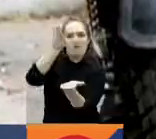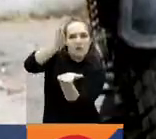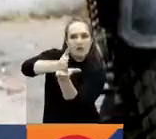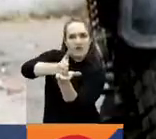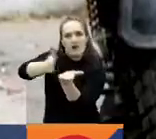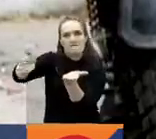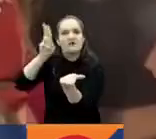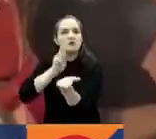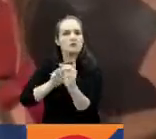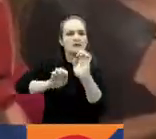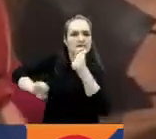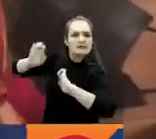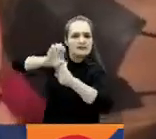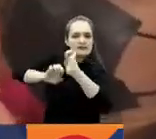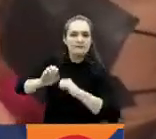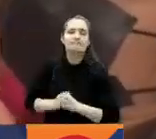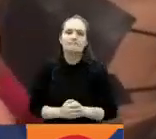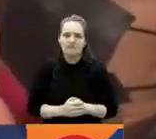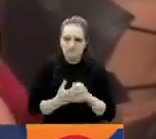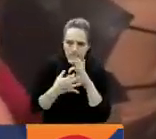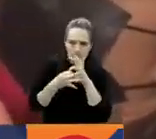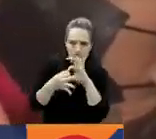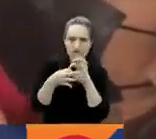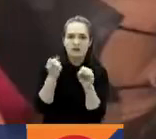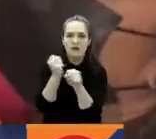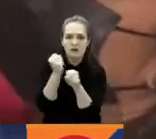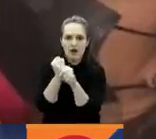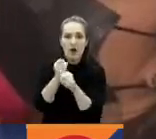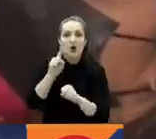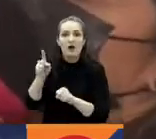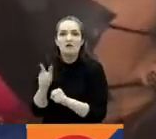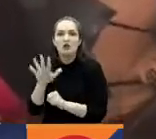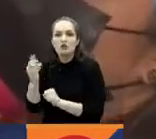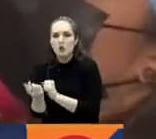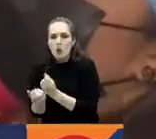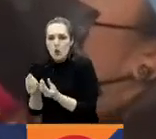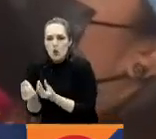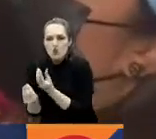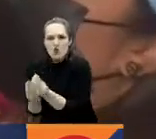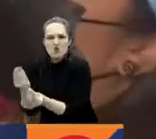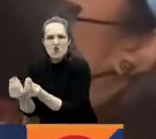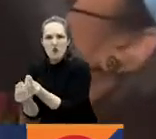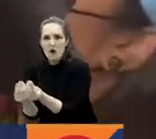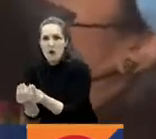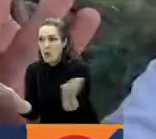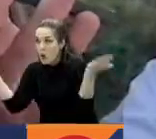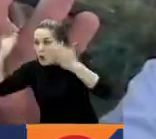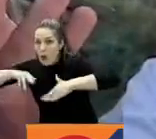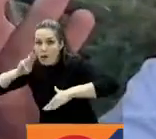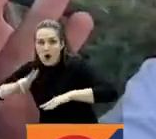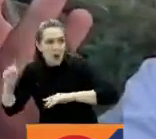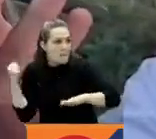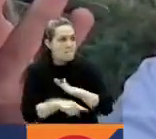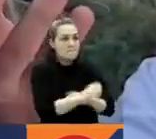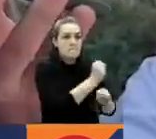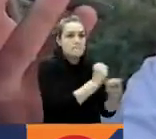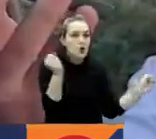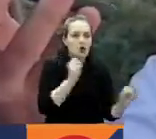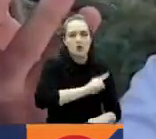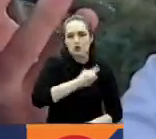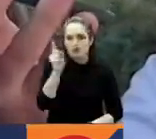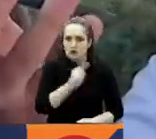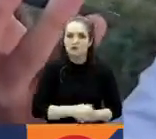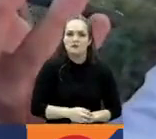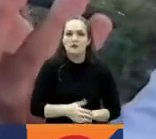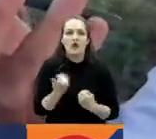zona. Trabajamos con nuestros aliados para evitar que esas células en Colombia puedan perpetrar cualquier tipo de atentado. Por lo tanto, es un esfuerzo